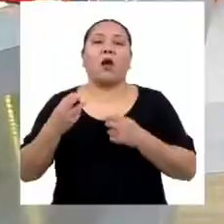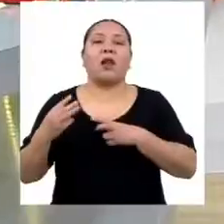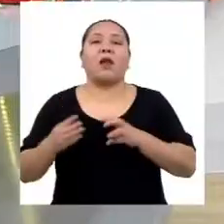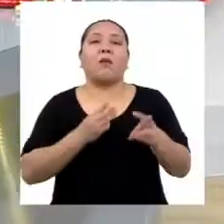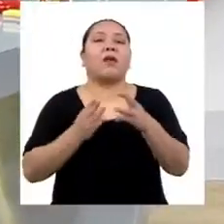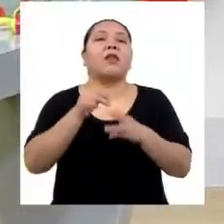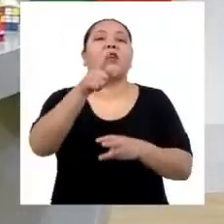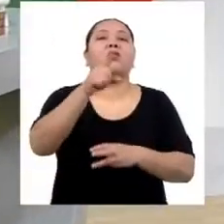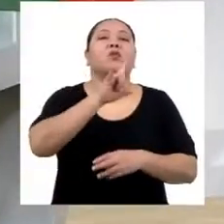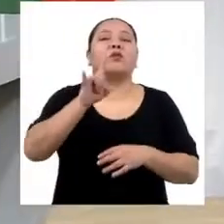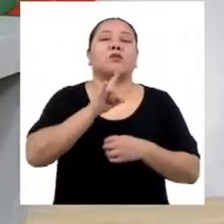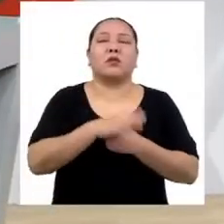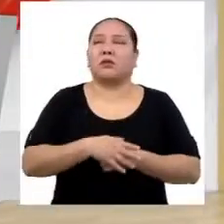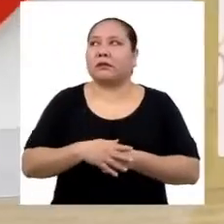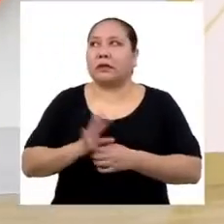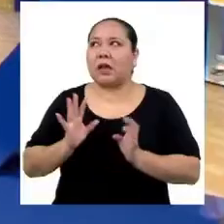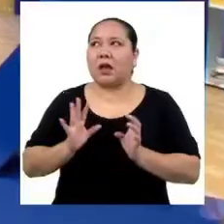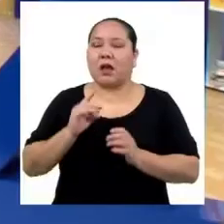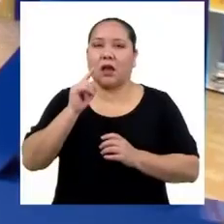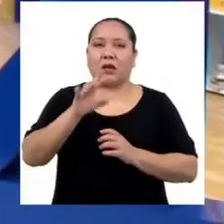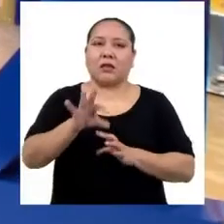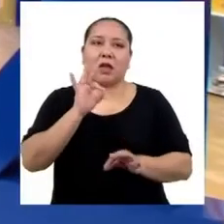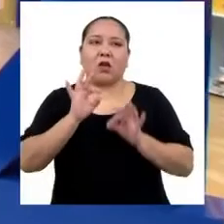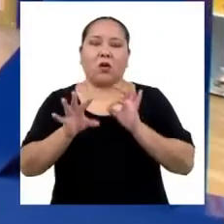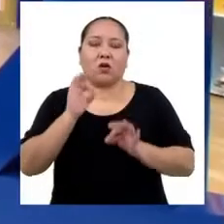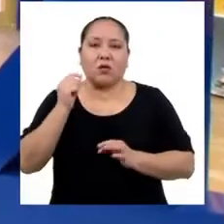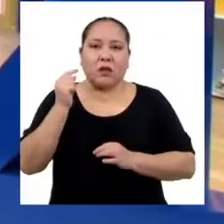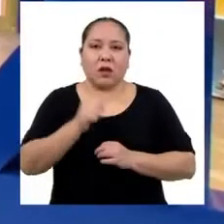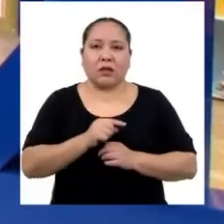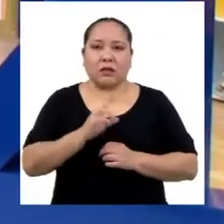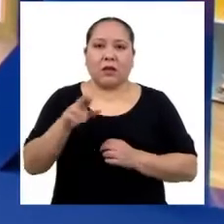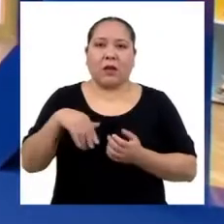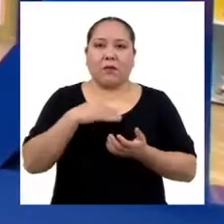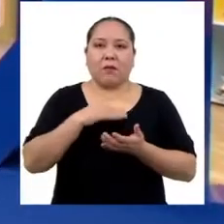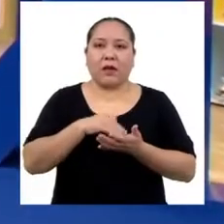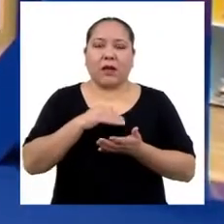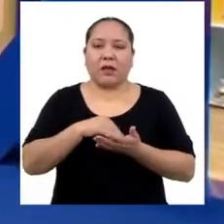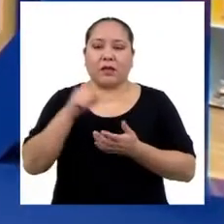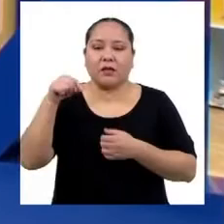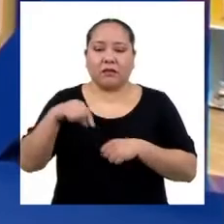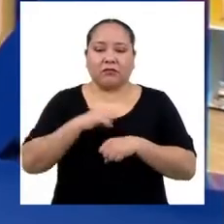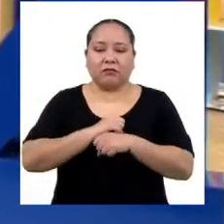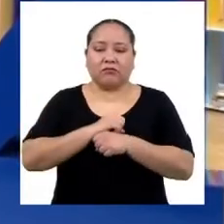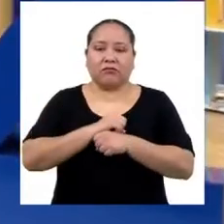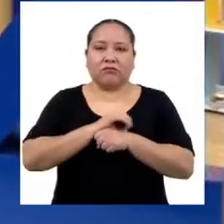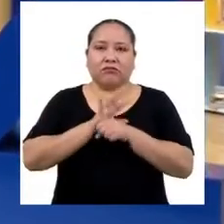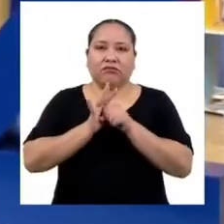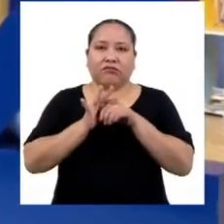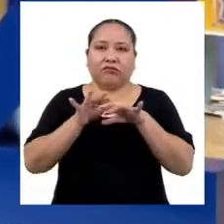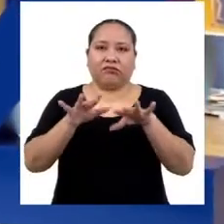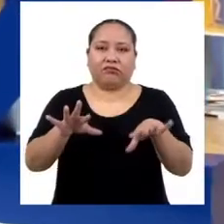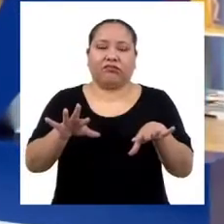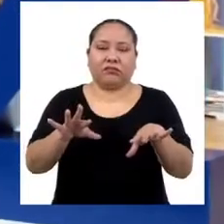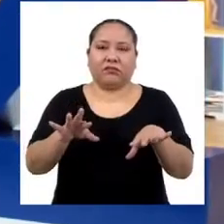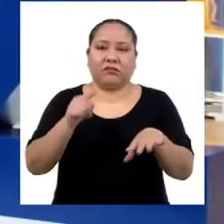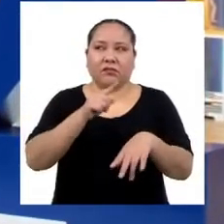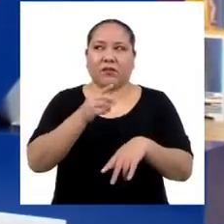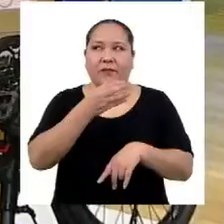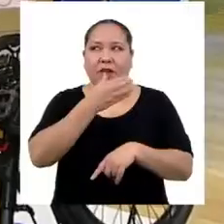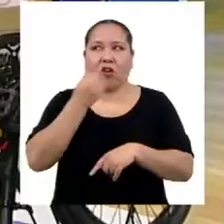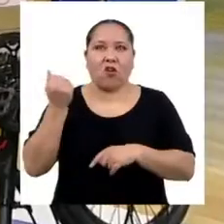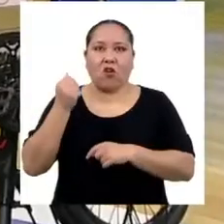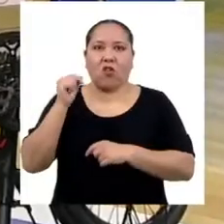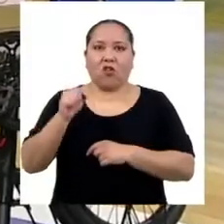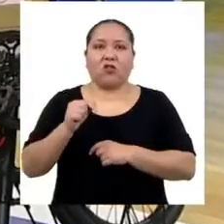emplear. Bueno, al encontrarnos en medio de una pandemia, lo más recomendable será